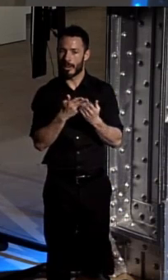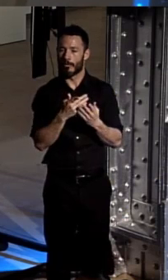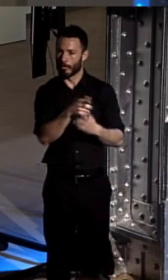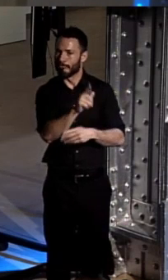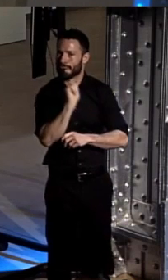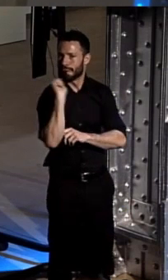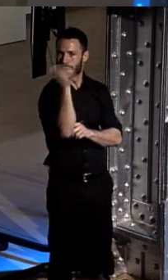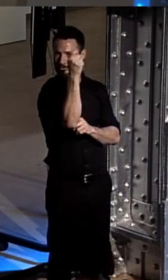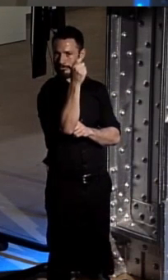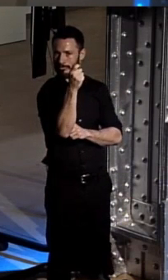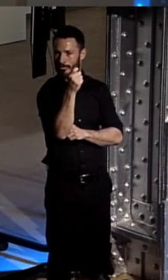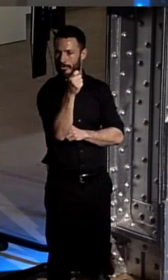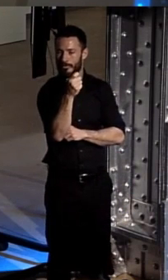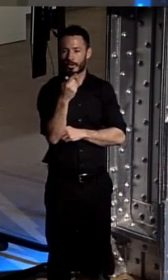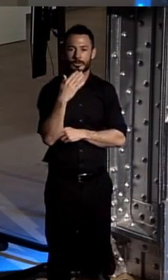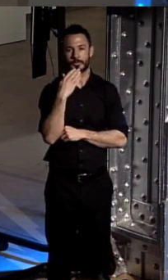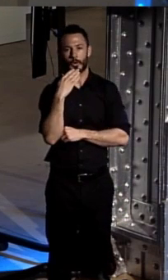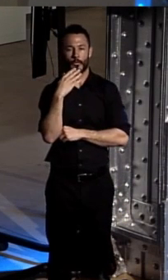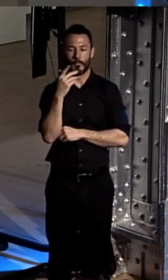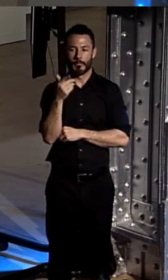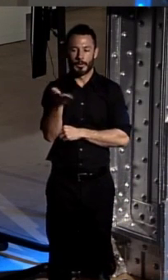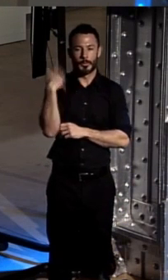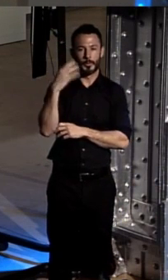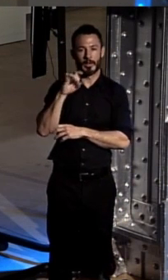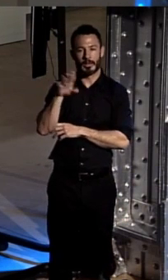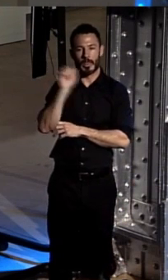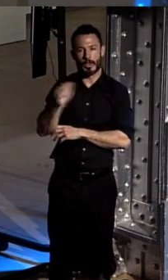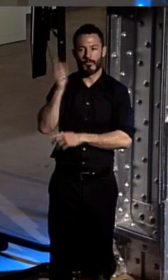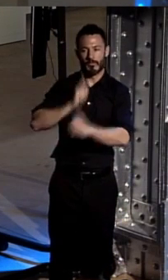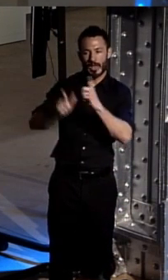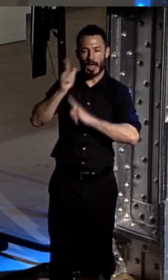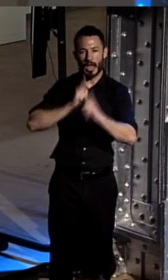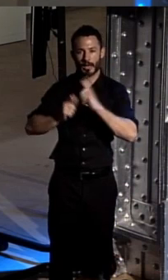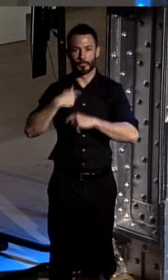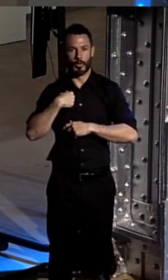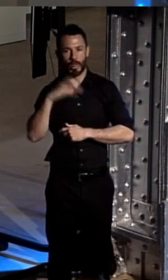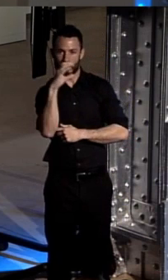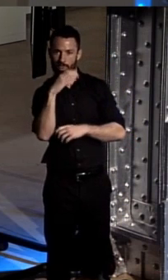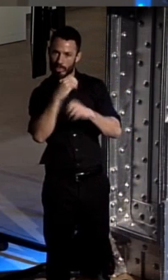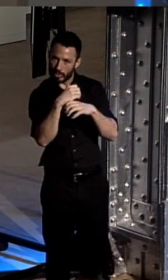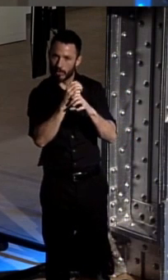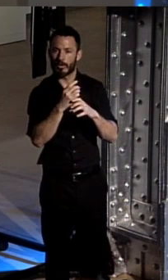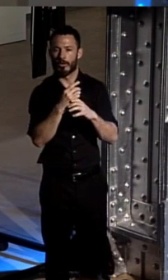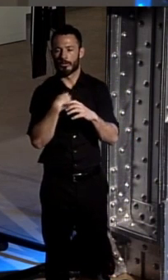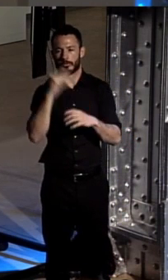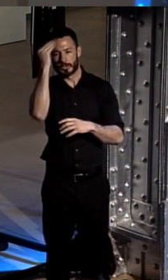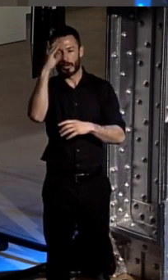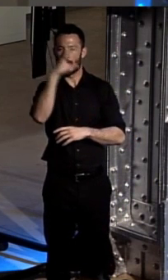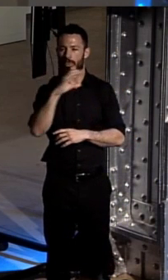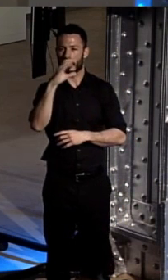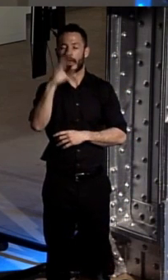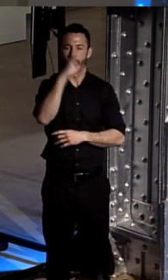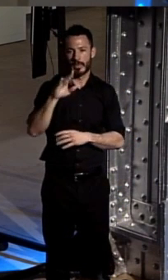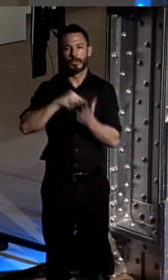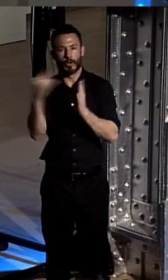suceso por ahí, que es una suerte de viaje que yo hice en los últimos 15, 20 años de mi vida investigando. Yo soy científico, a mí me gusta pensar la ciencia como una especie de la ciencia y